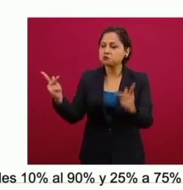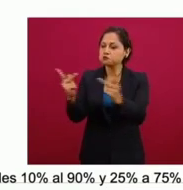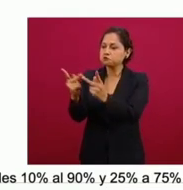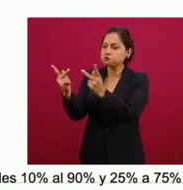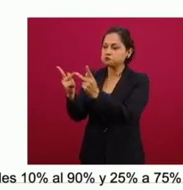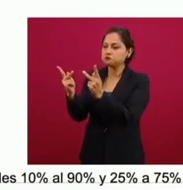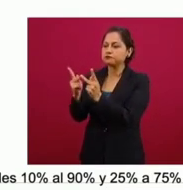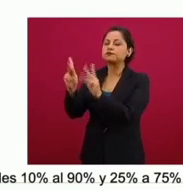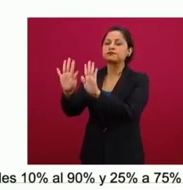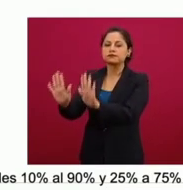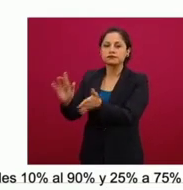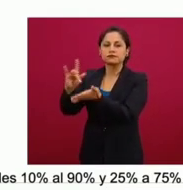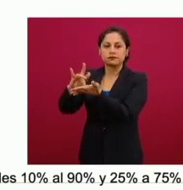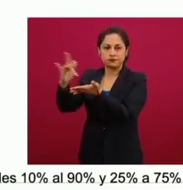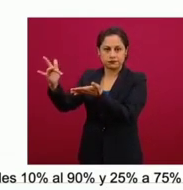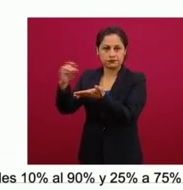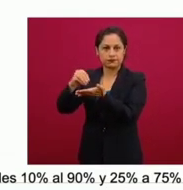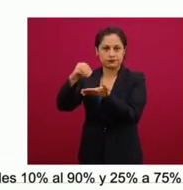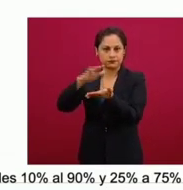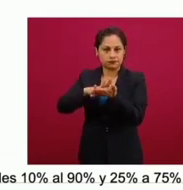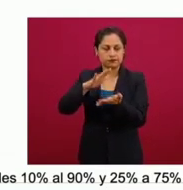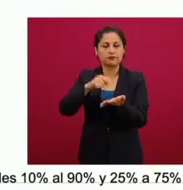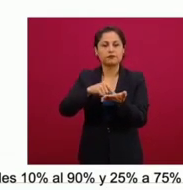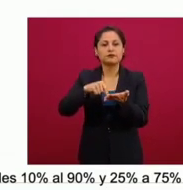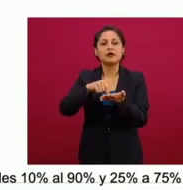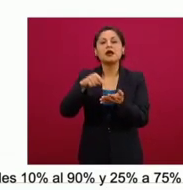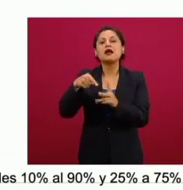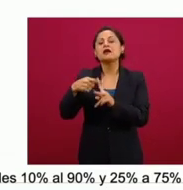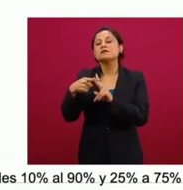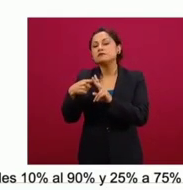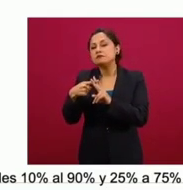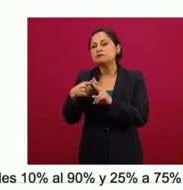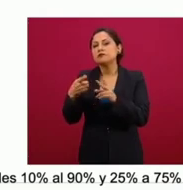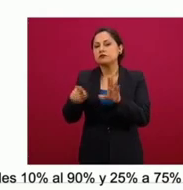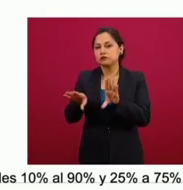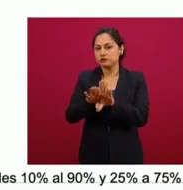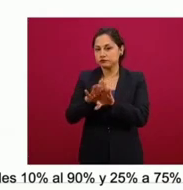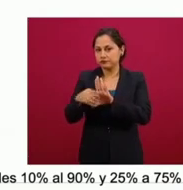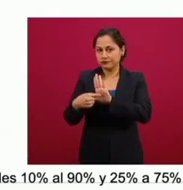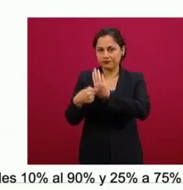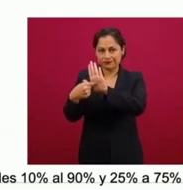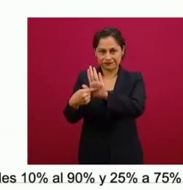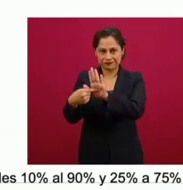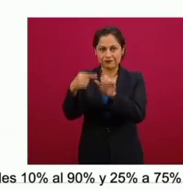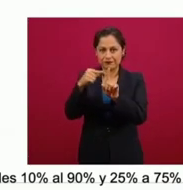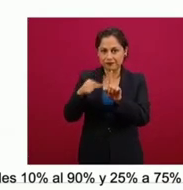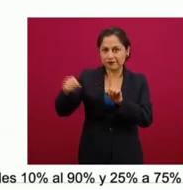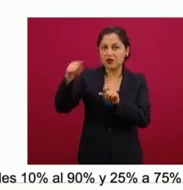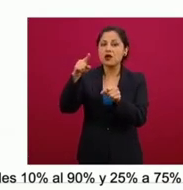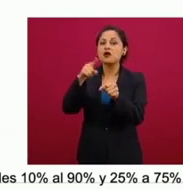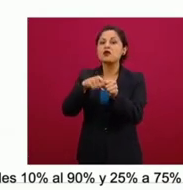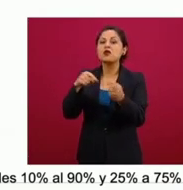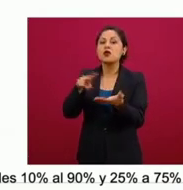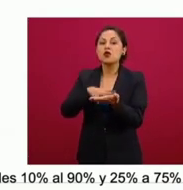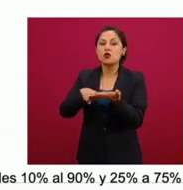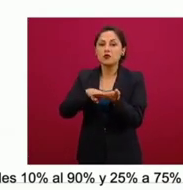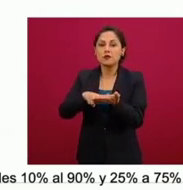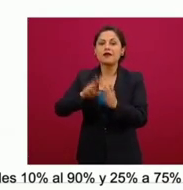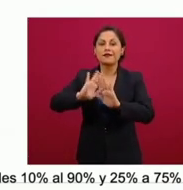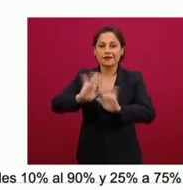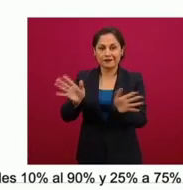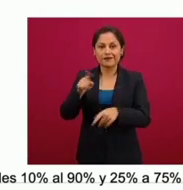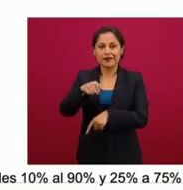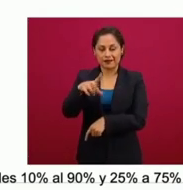hubiera pasado si no hubiéramos hecho las medidas de mitigación. Vuelvo a decir, vean la curva, vean esa curva. Ese es un detalle